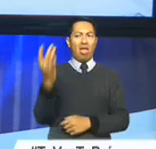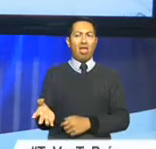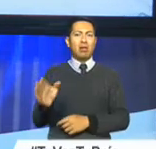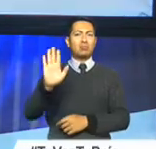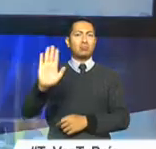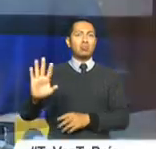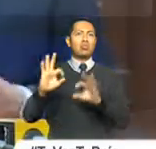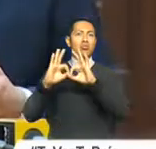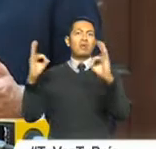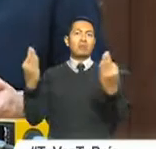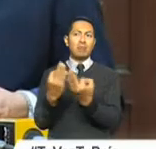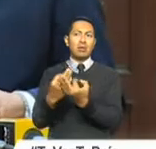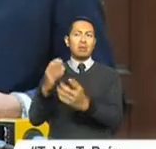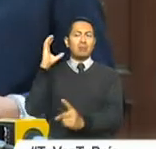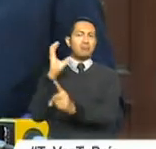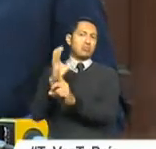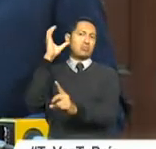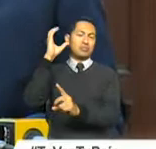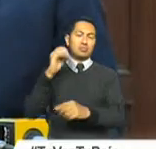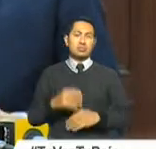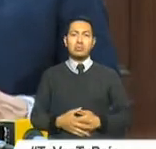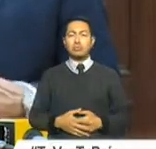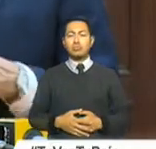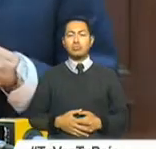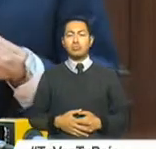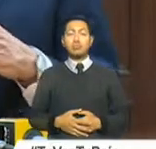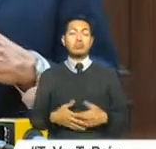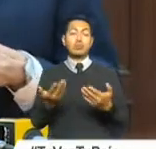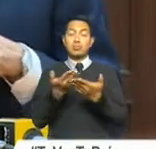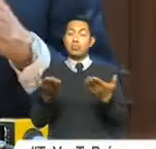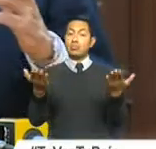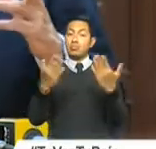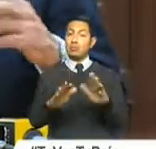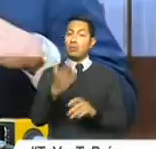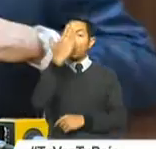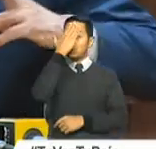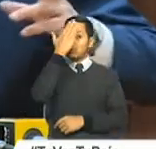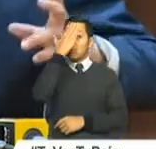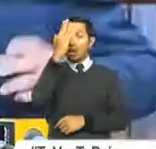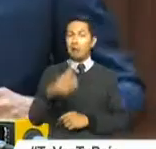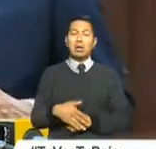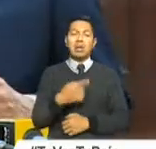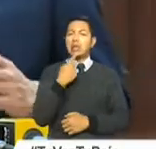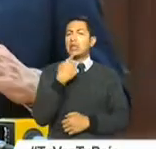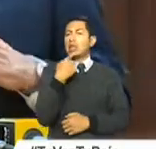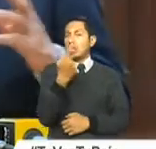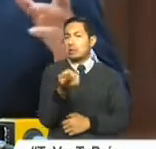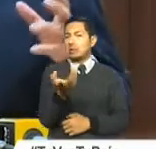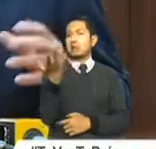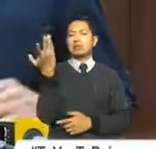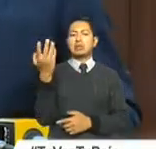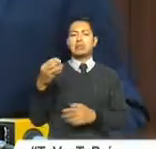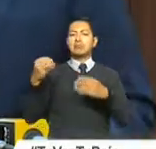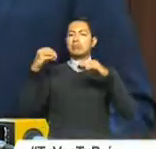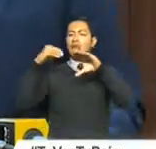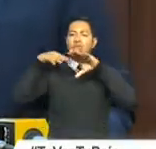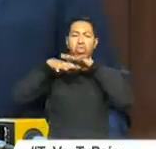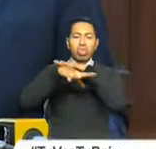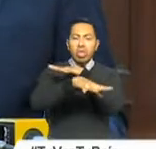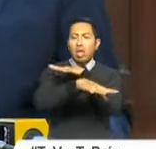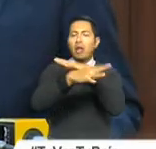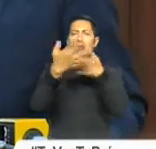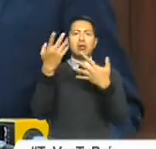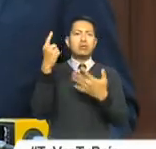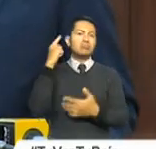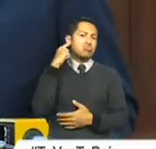familia. Como es de conocimiento público, se han liberado, filtrado grabaciones